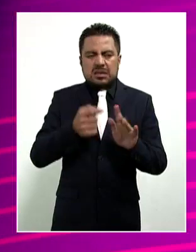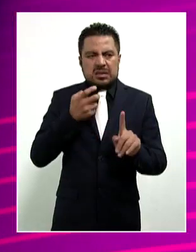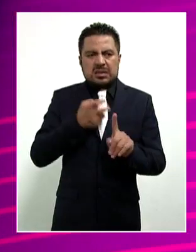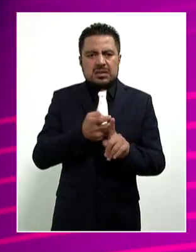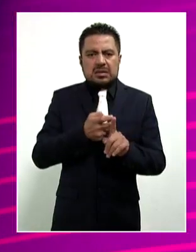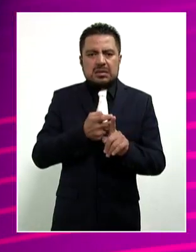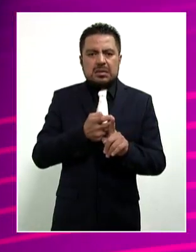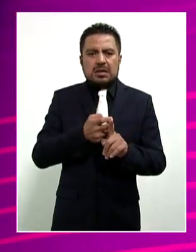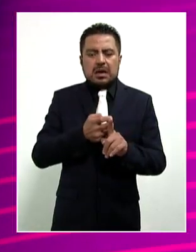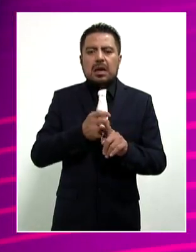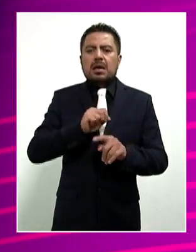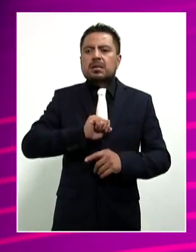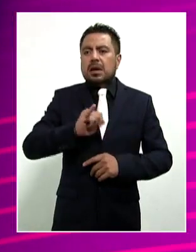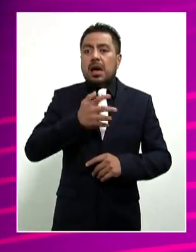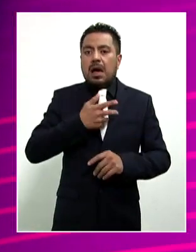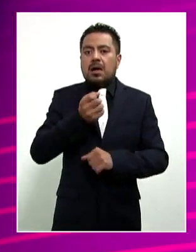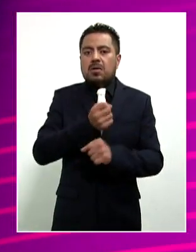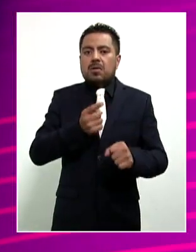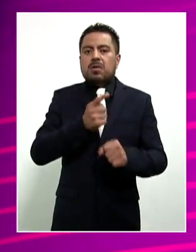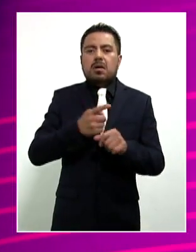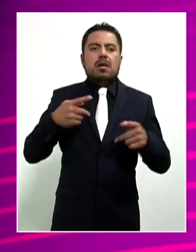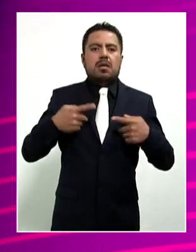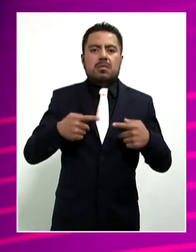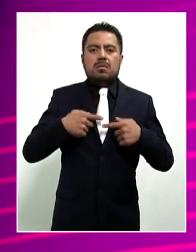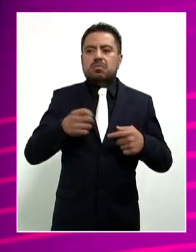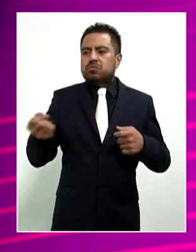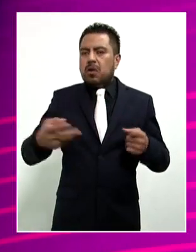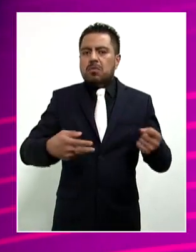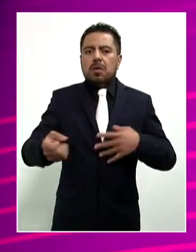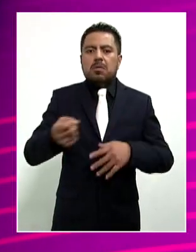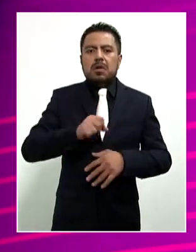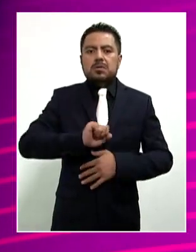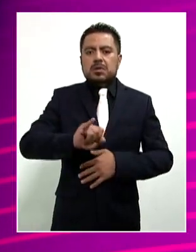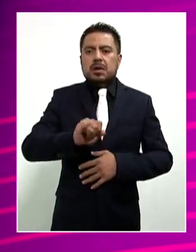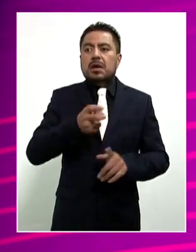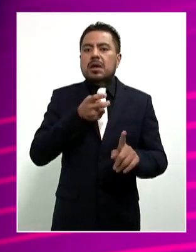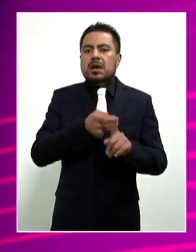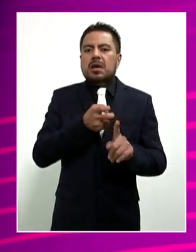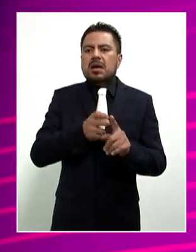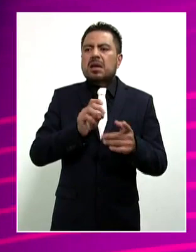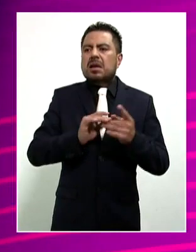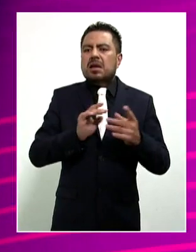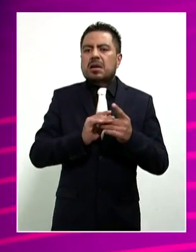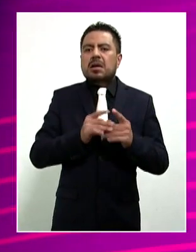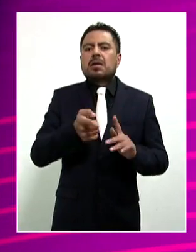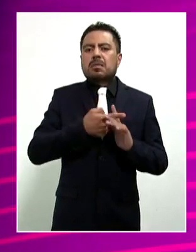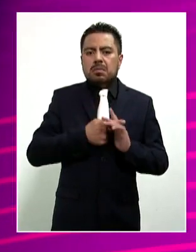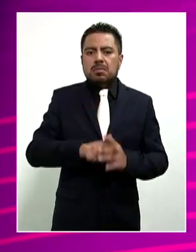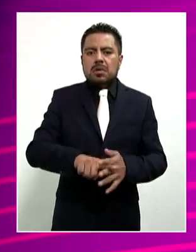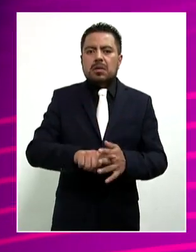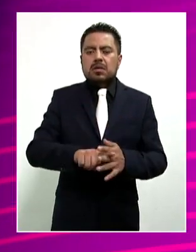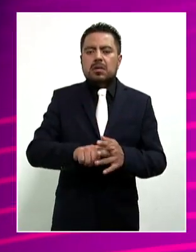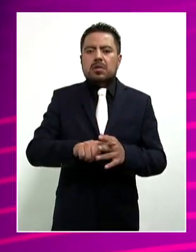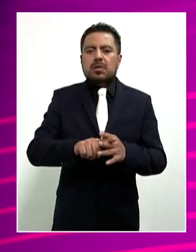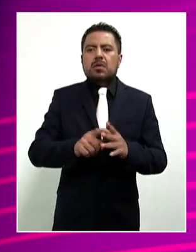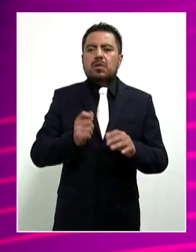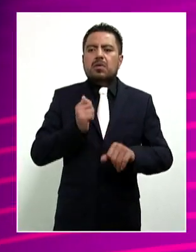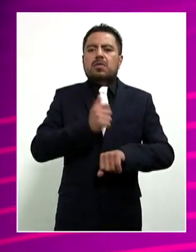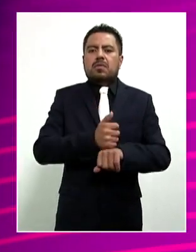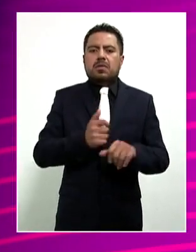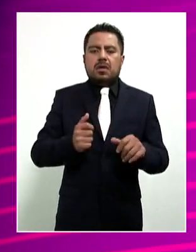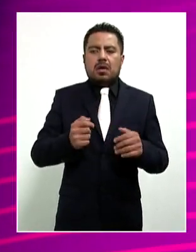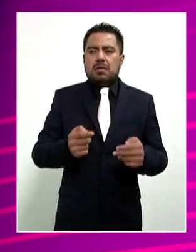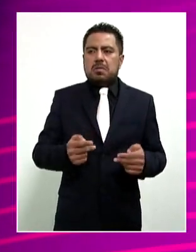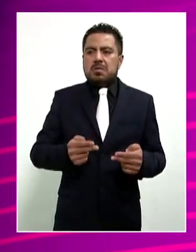que si hay una oportunidad, la gente se aporta, y eso implica que empiezan, fundan